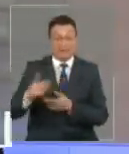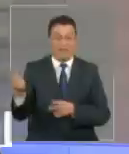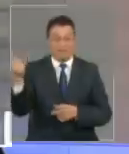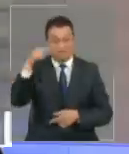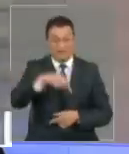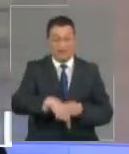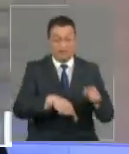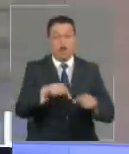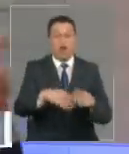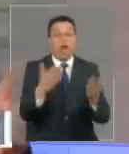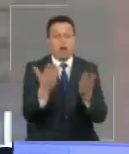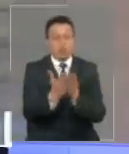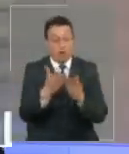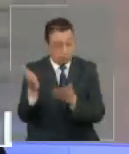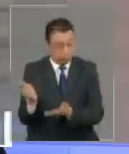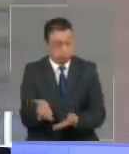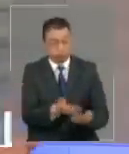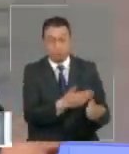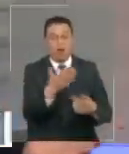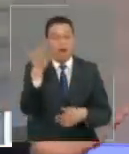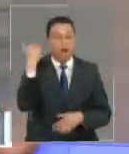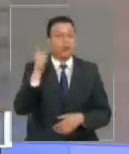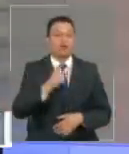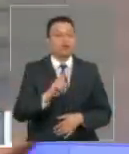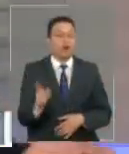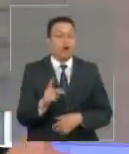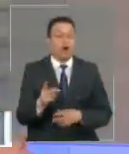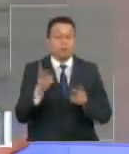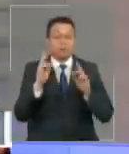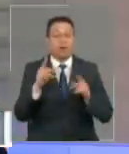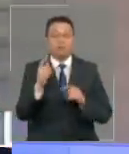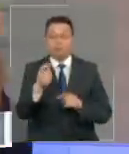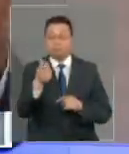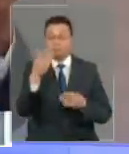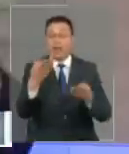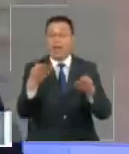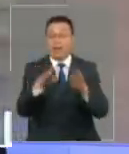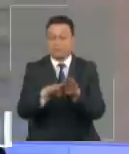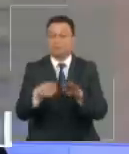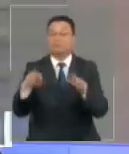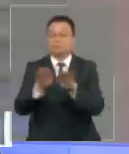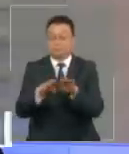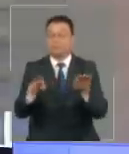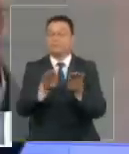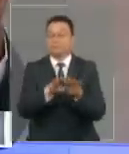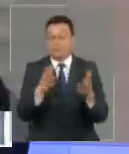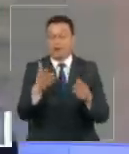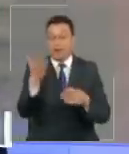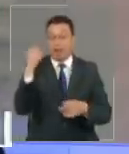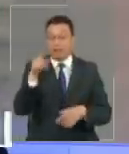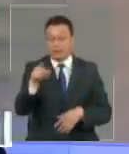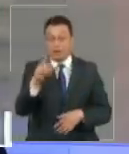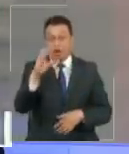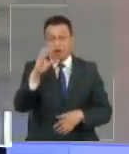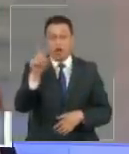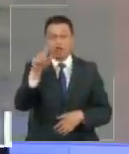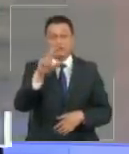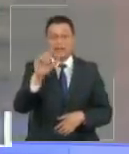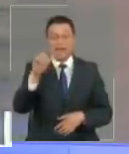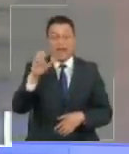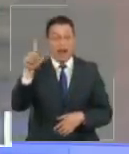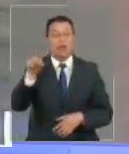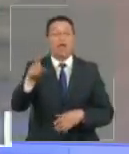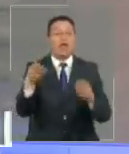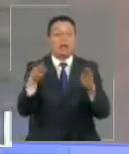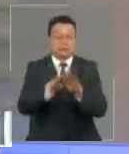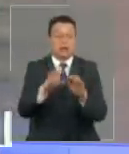en todas nuestras escuelas. Antes no se permitía. La verdad que, de hecho, estaban a punto de cerrarse. En la época en donde él era concejal, se cerraron